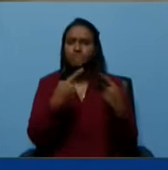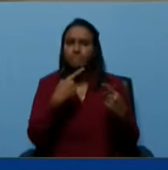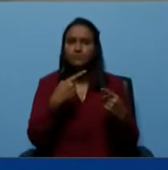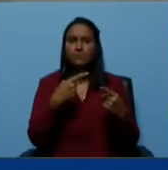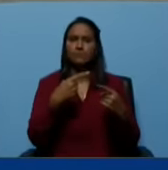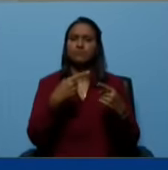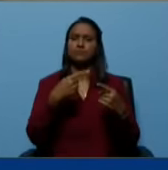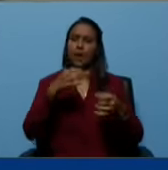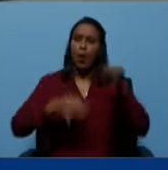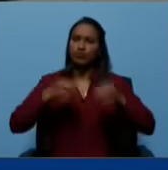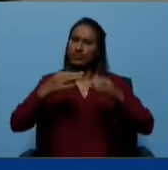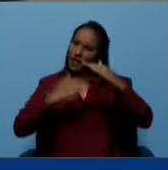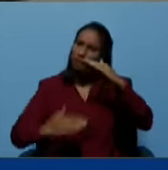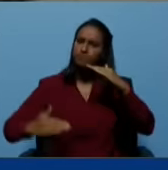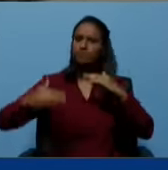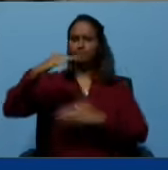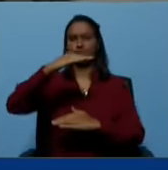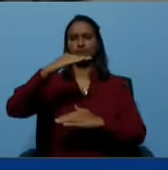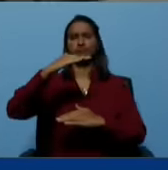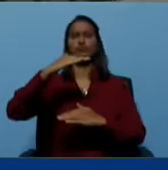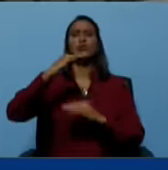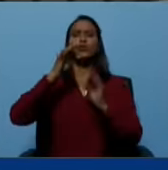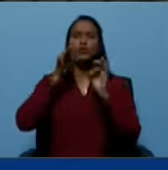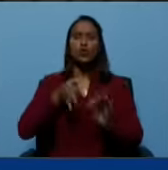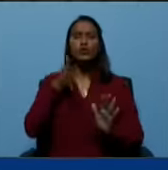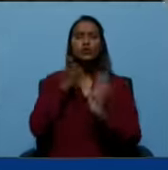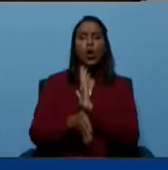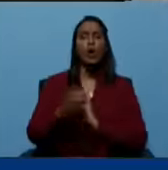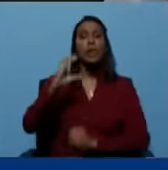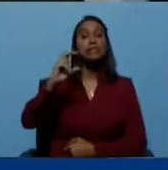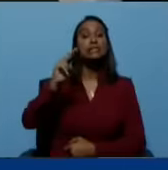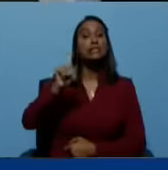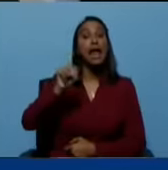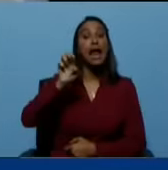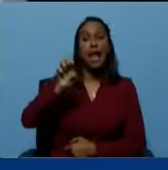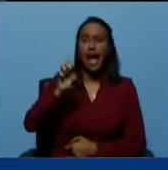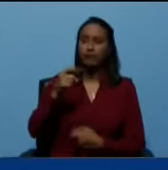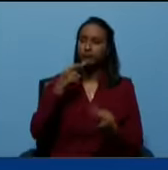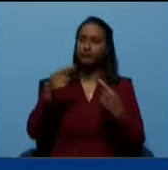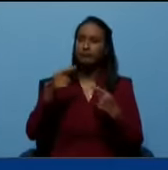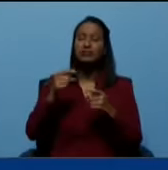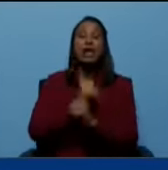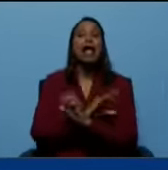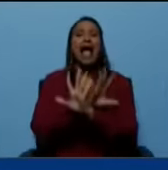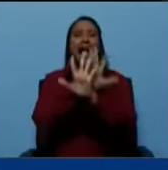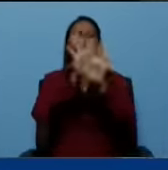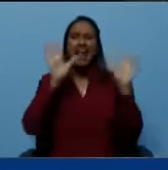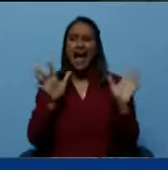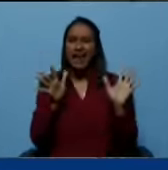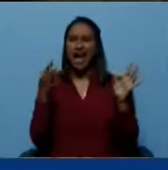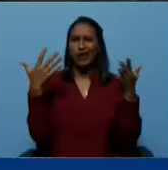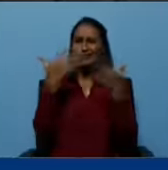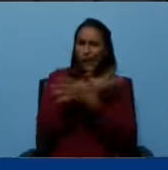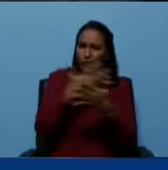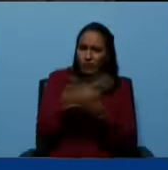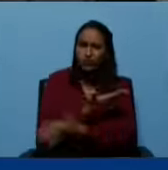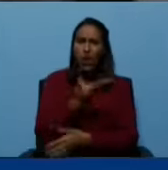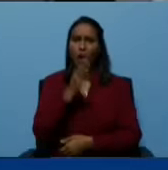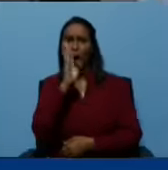sala electoral, además en sus competencias para aclarar todas estas dudas y por supuesto también